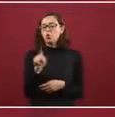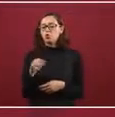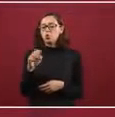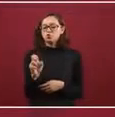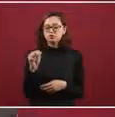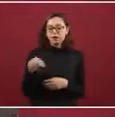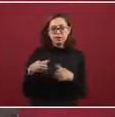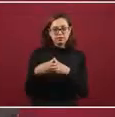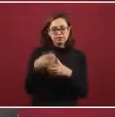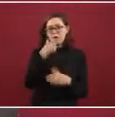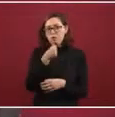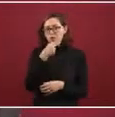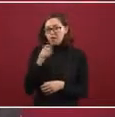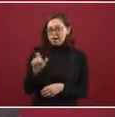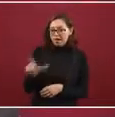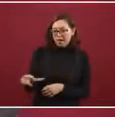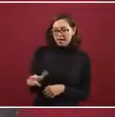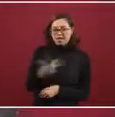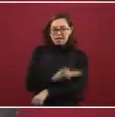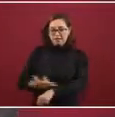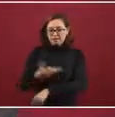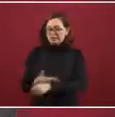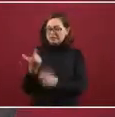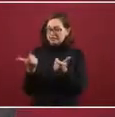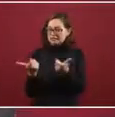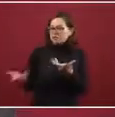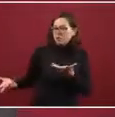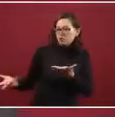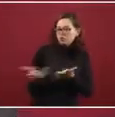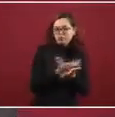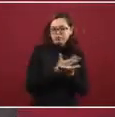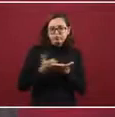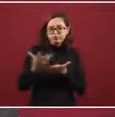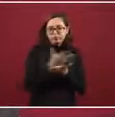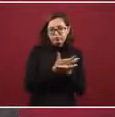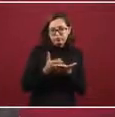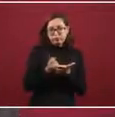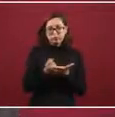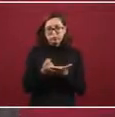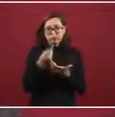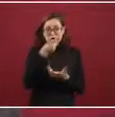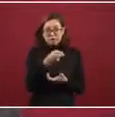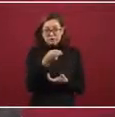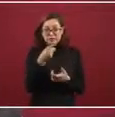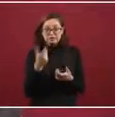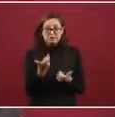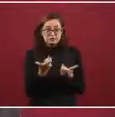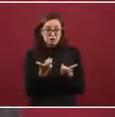Y ahí lo que hemos propuesto es que se integre un grupo binacional.